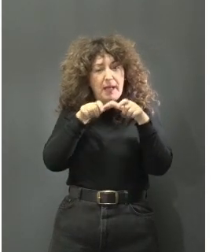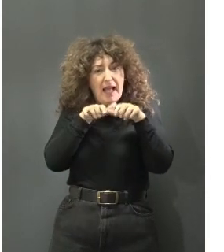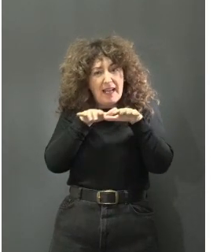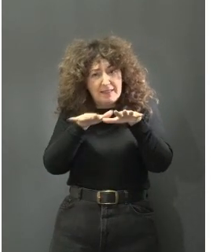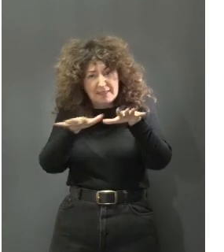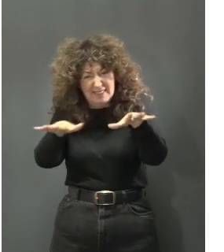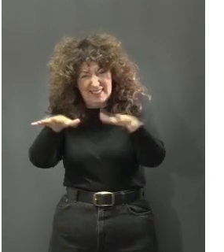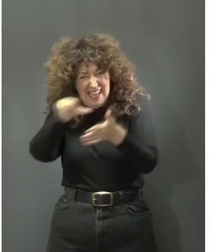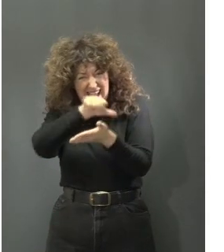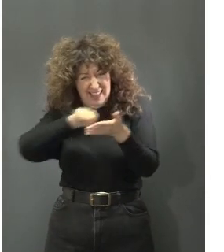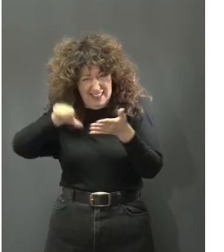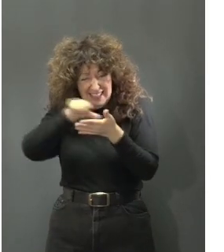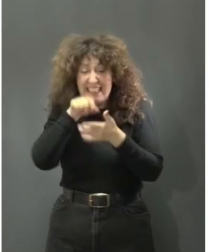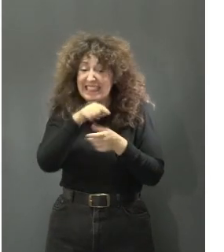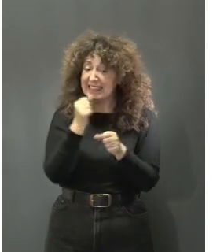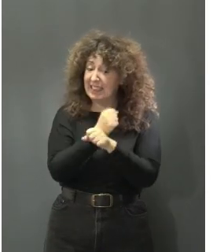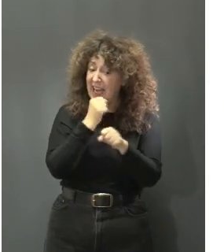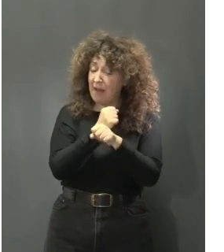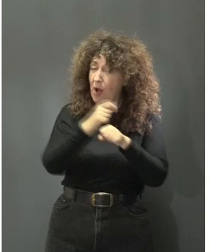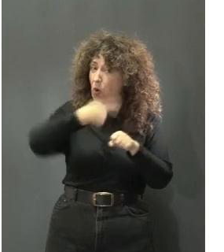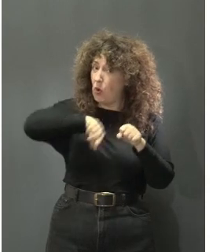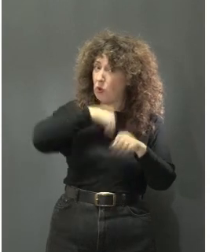haciendo sirve de